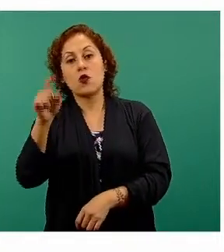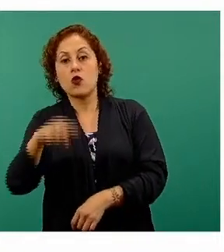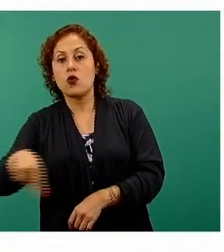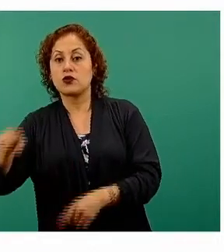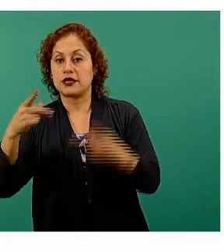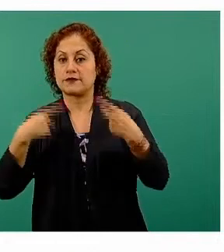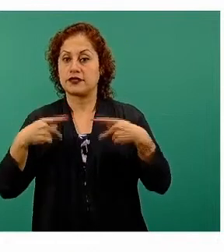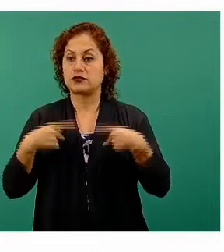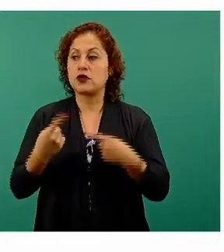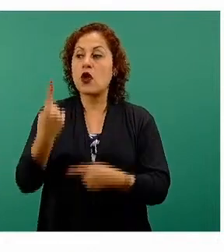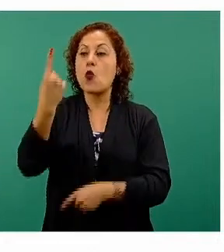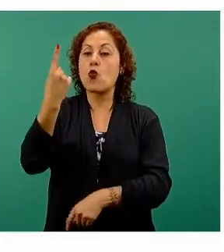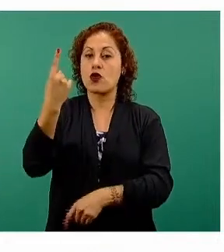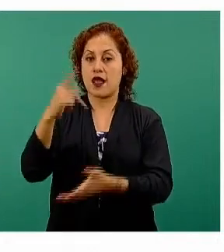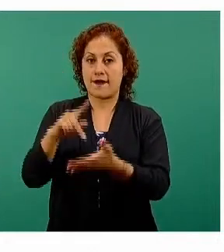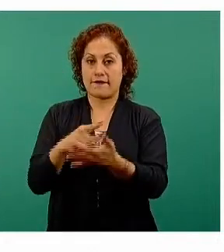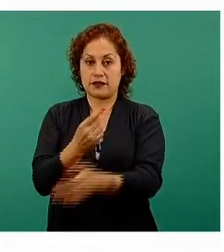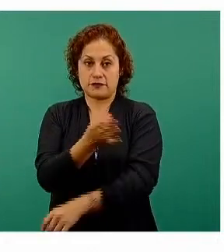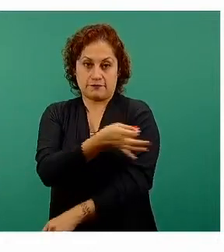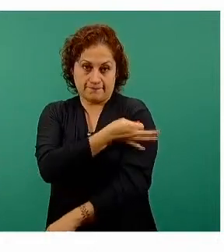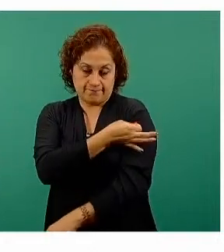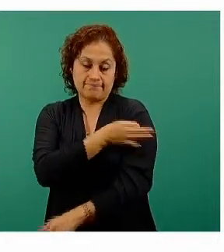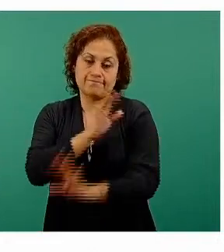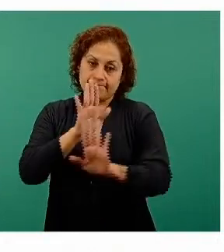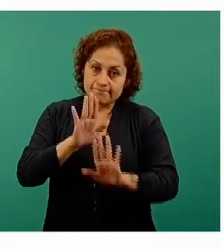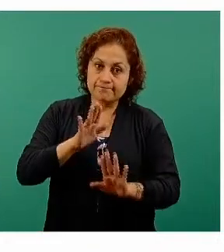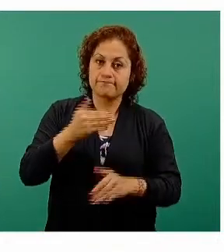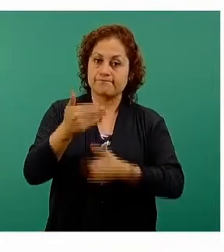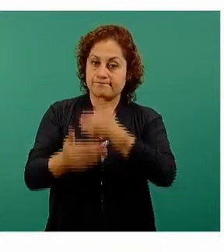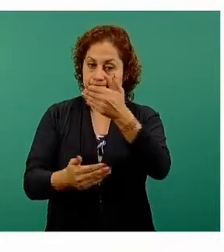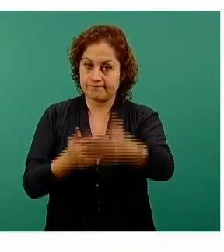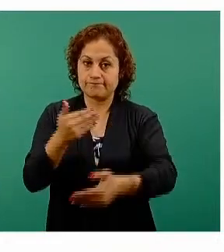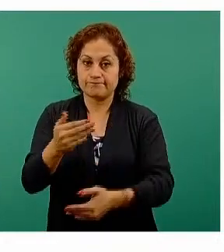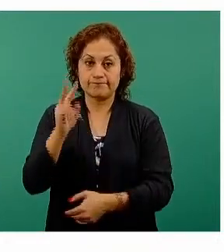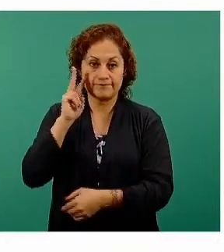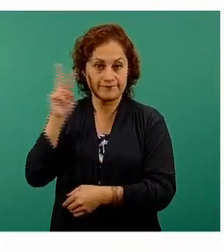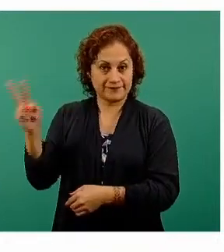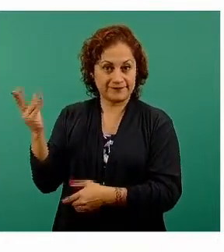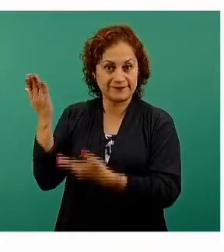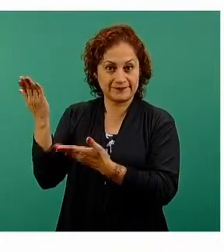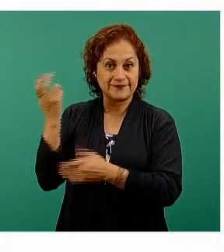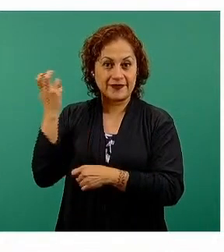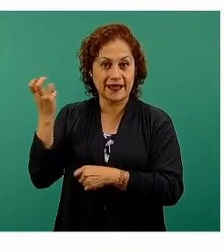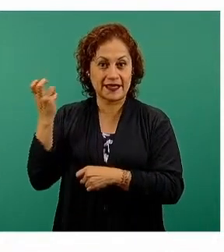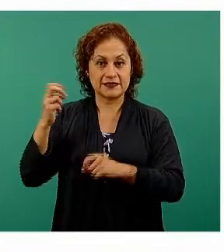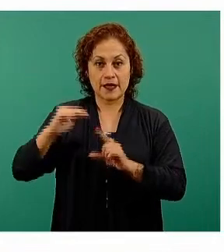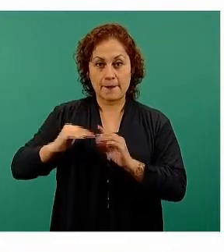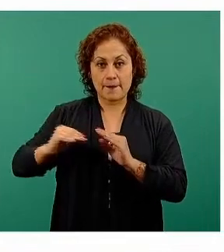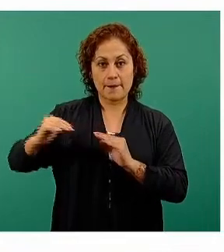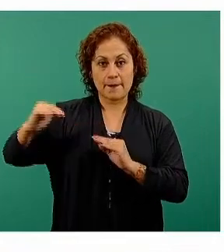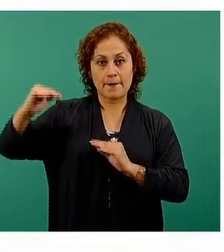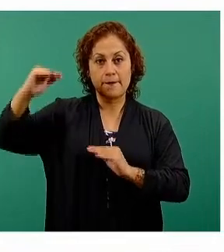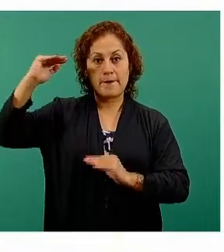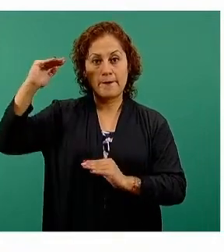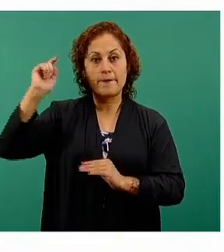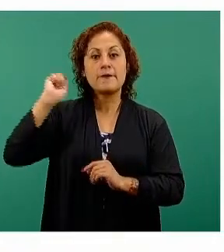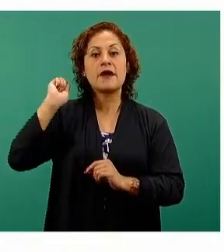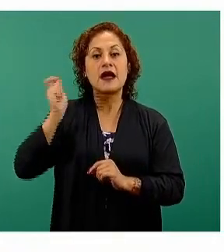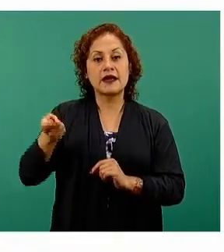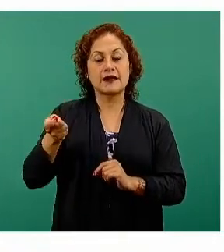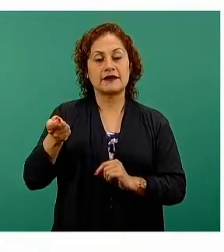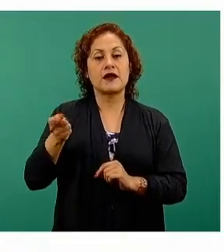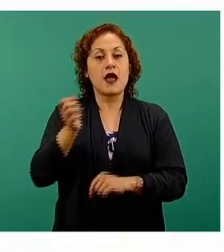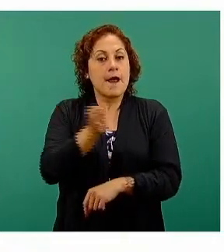dosis aplicadas, donde también se ve esta curva y estos cambios en la pendiente que permite ver un poco la